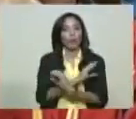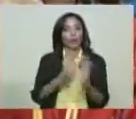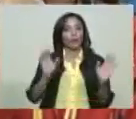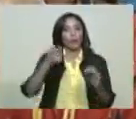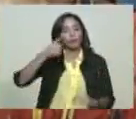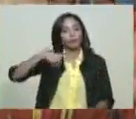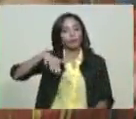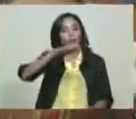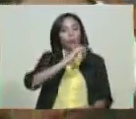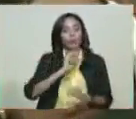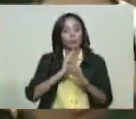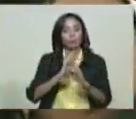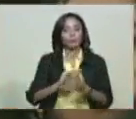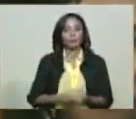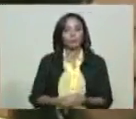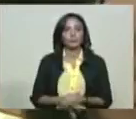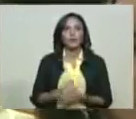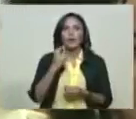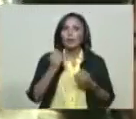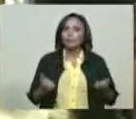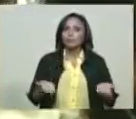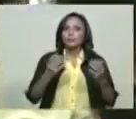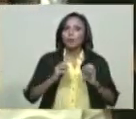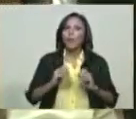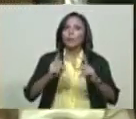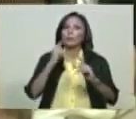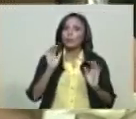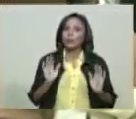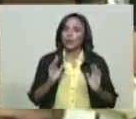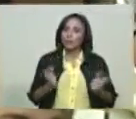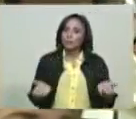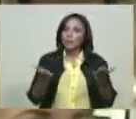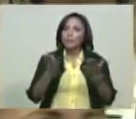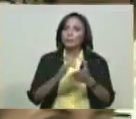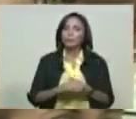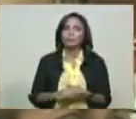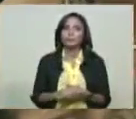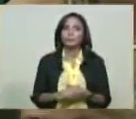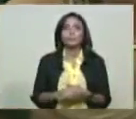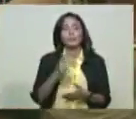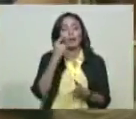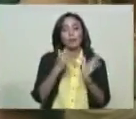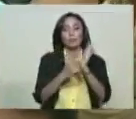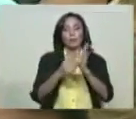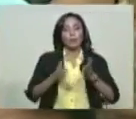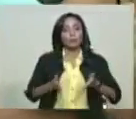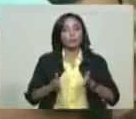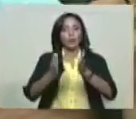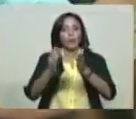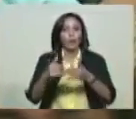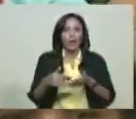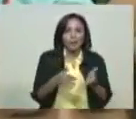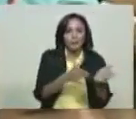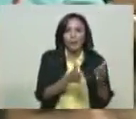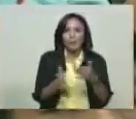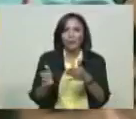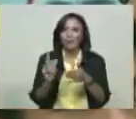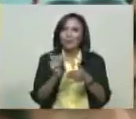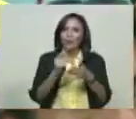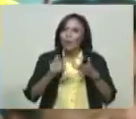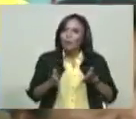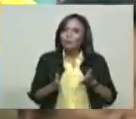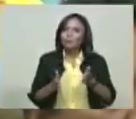le dijimos al pueblo una oportunidad un camino y el pueblo señaló ese camino la asamblea nacional constituyente